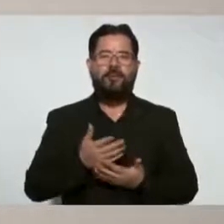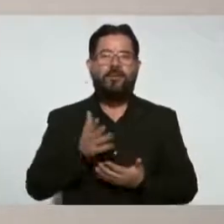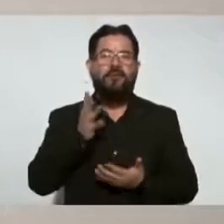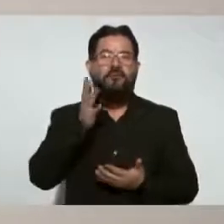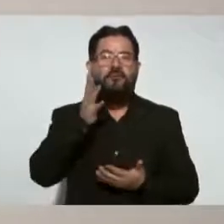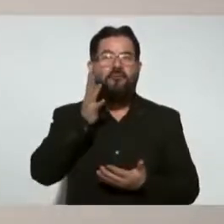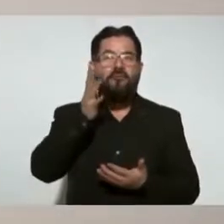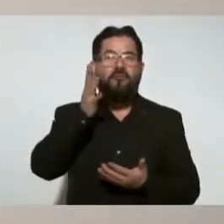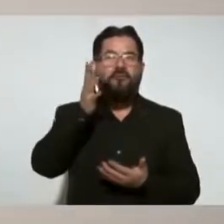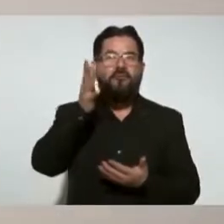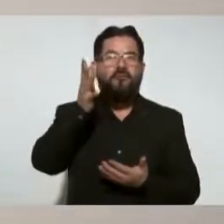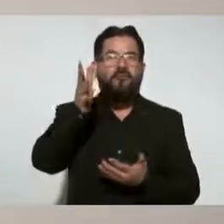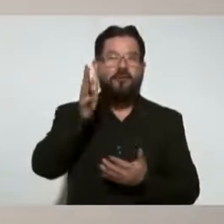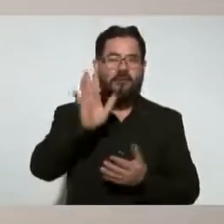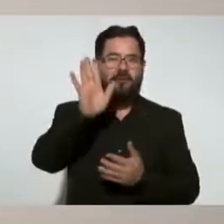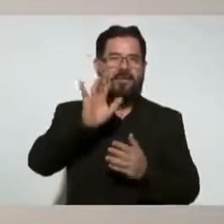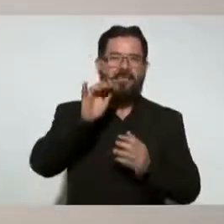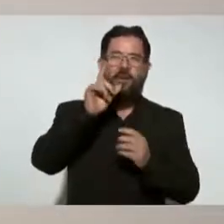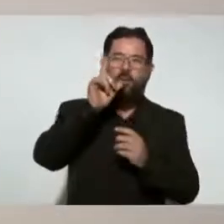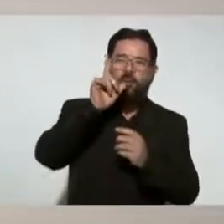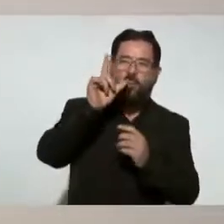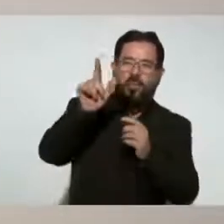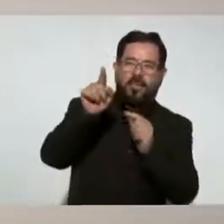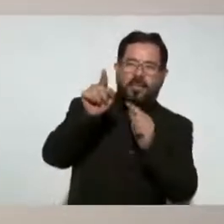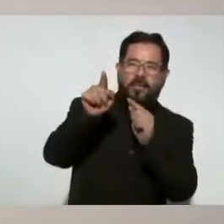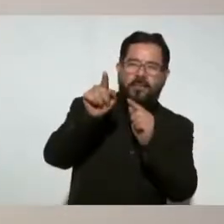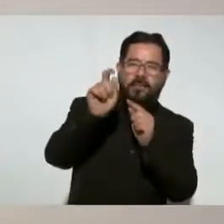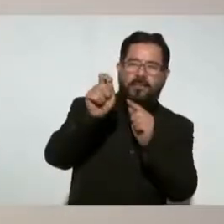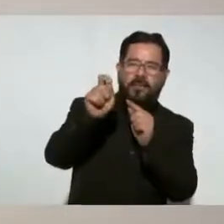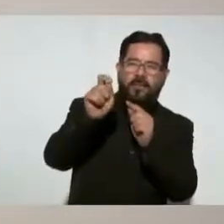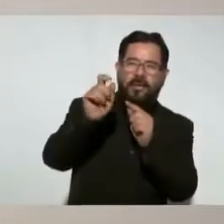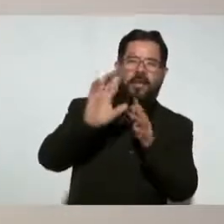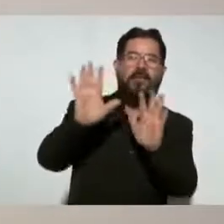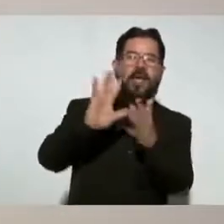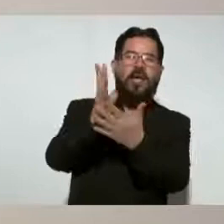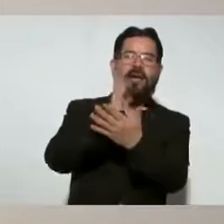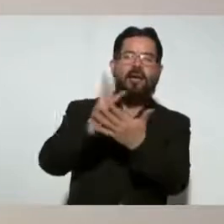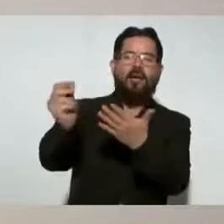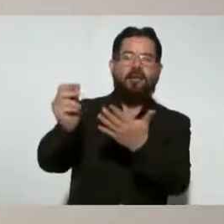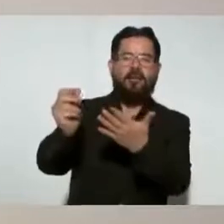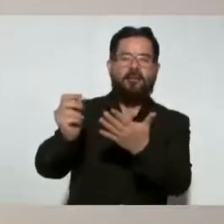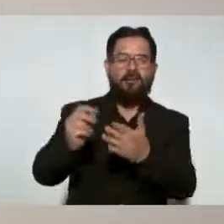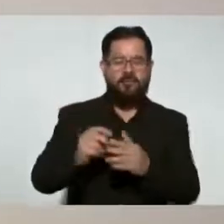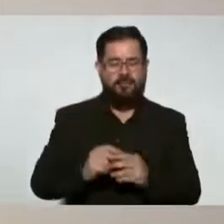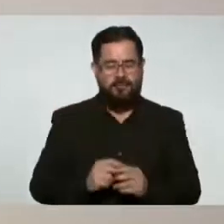túnel. Y nosotros, desde hace